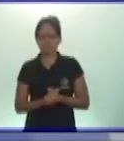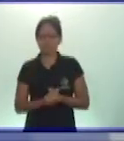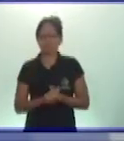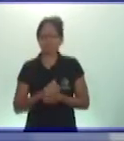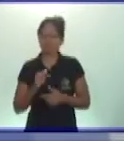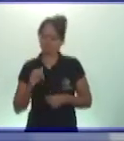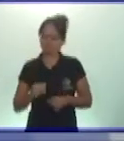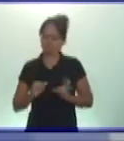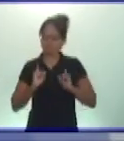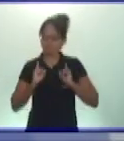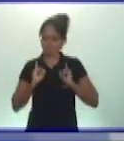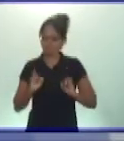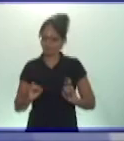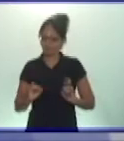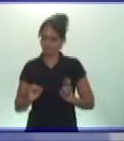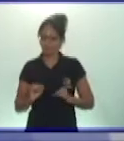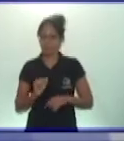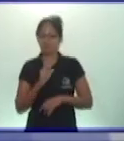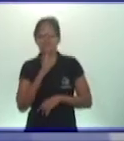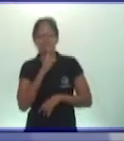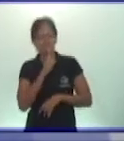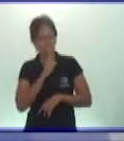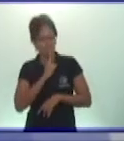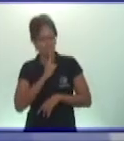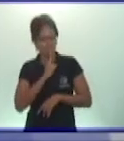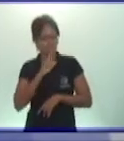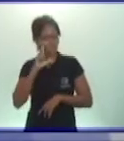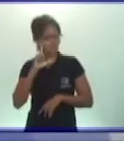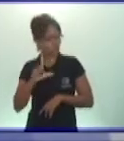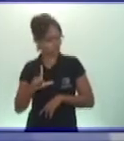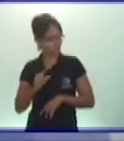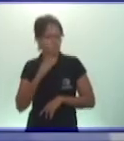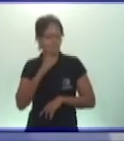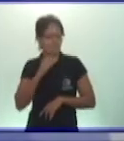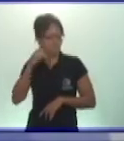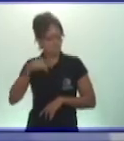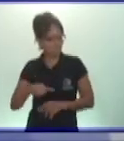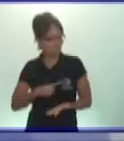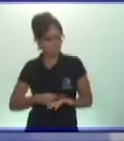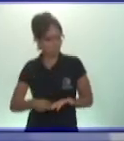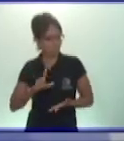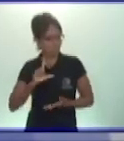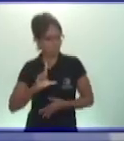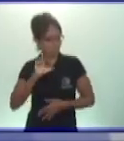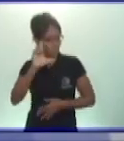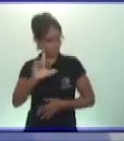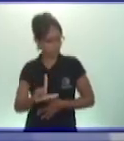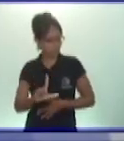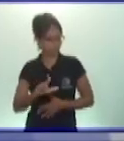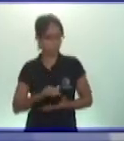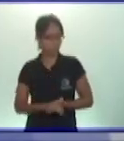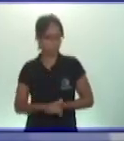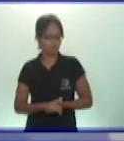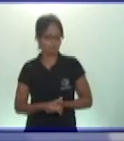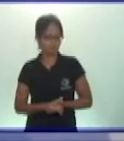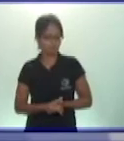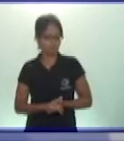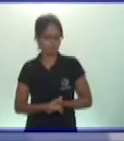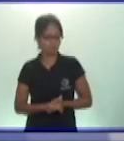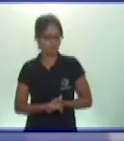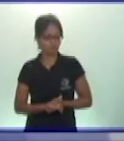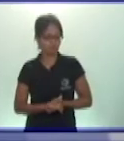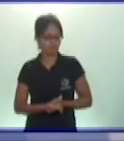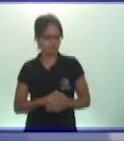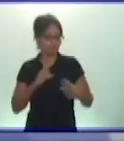que vamos a transmitir el viernes y el lunes de la próxima semana. El viernes de esta semana y el lunes de la próxima. En primer lugar, vamos a ver en la